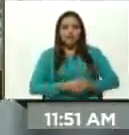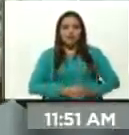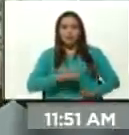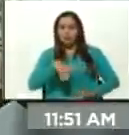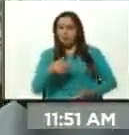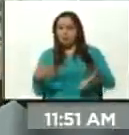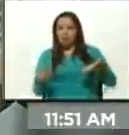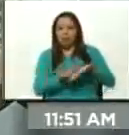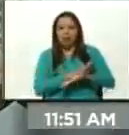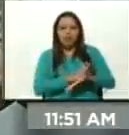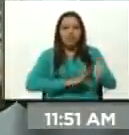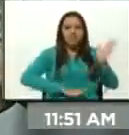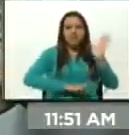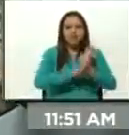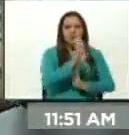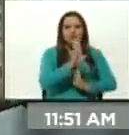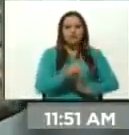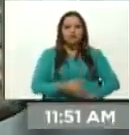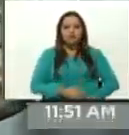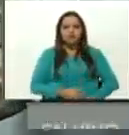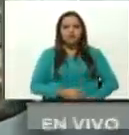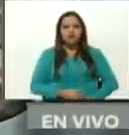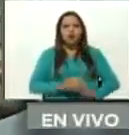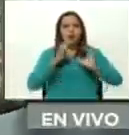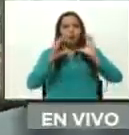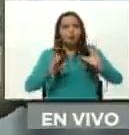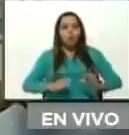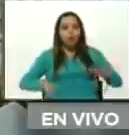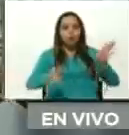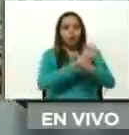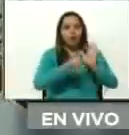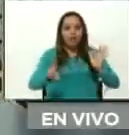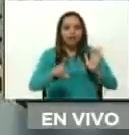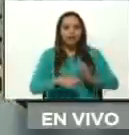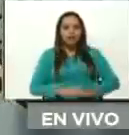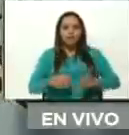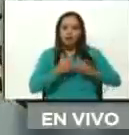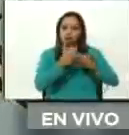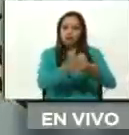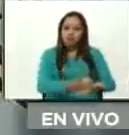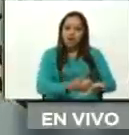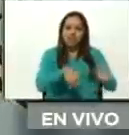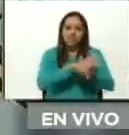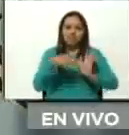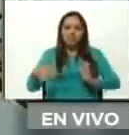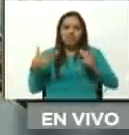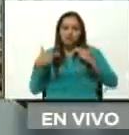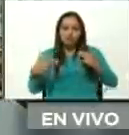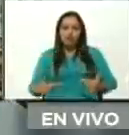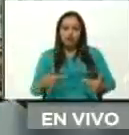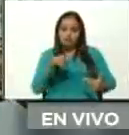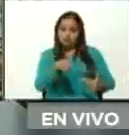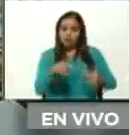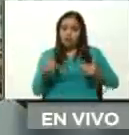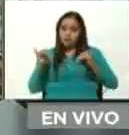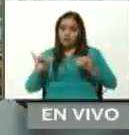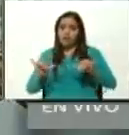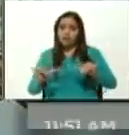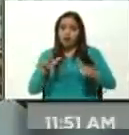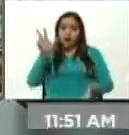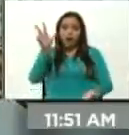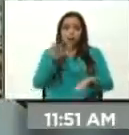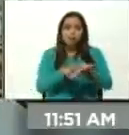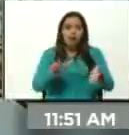que se desarrolle un cuerpo legal en favor de los derechos humanos. Y a partir de allí se han